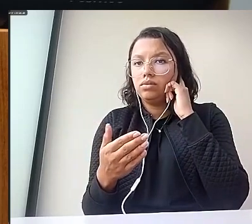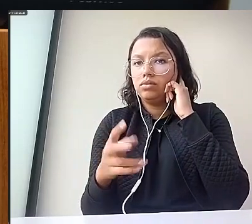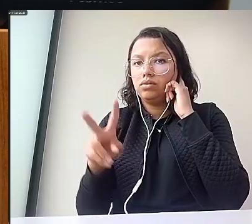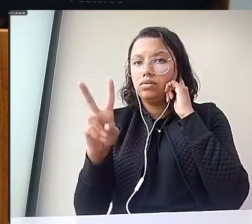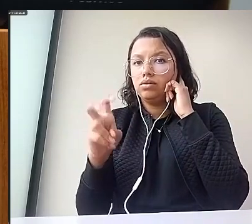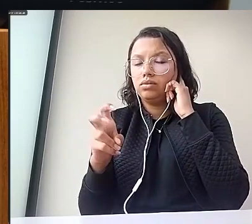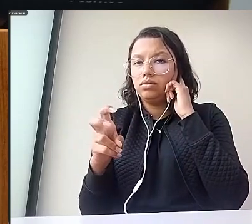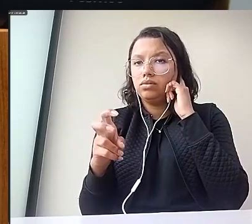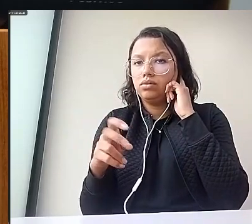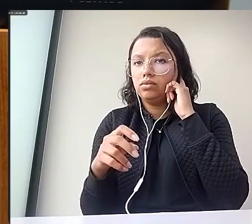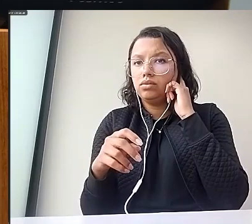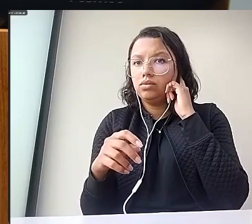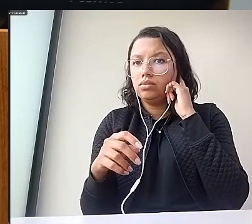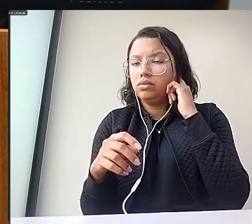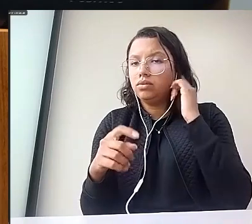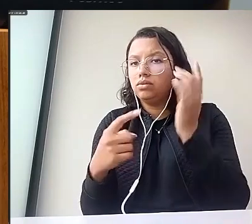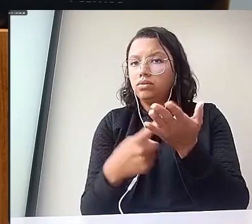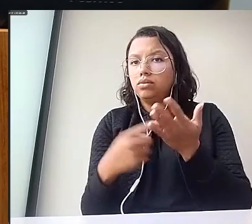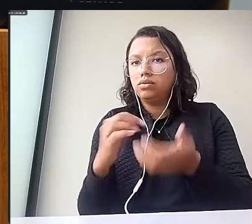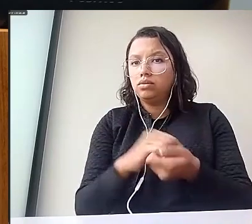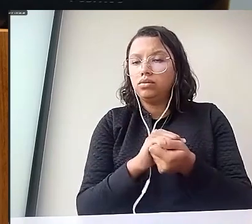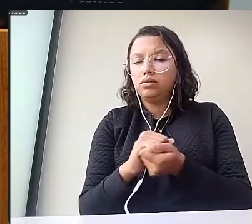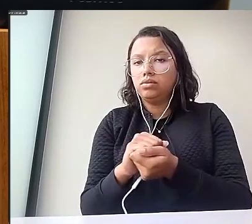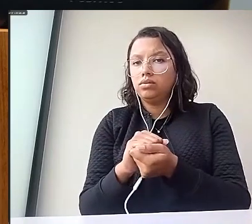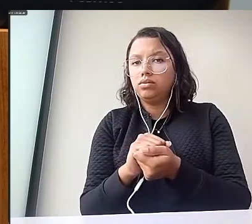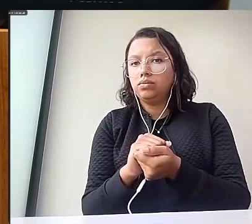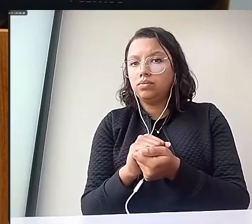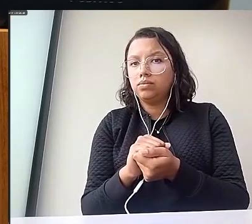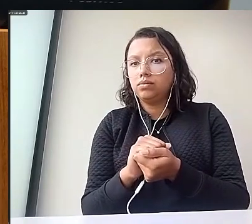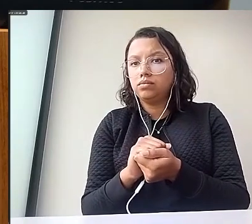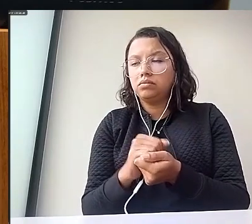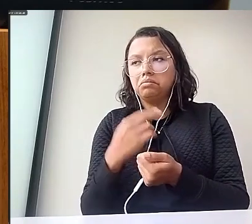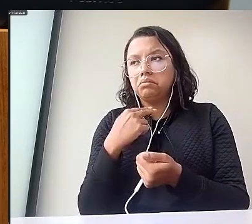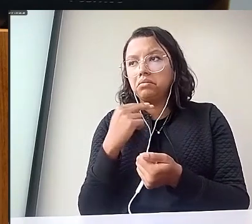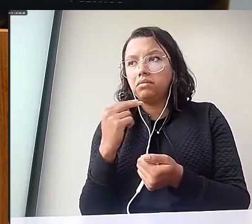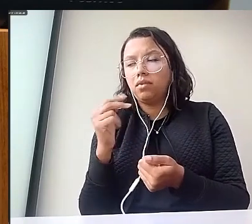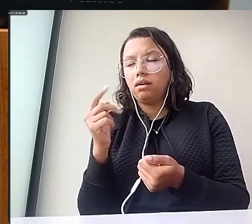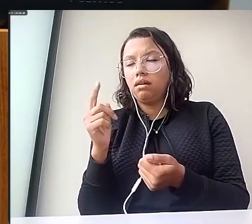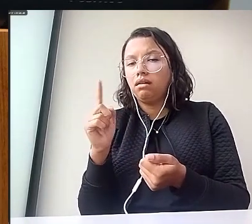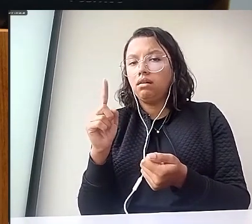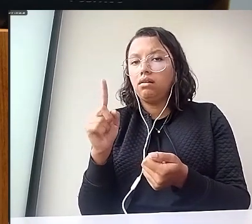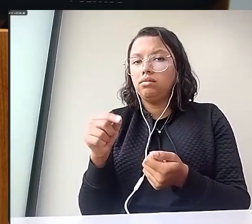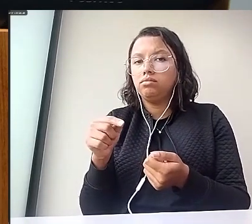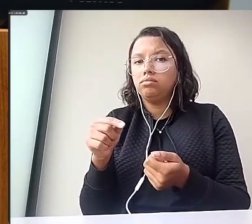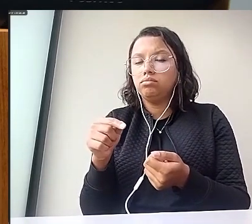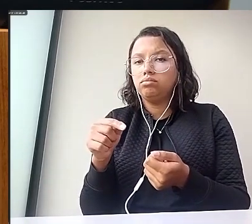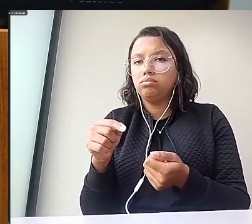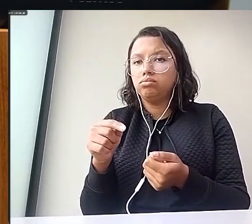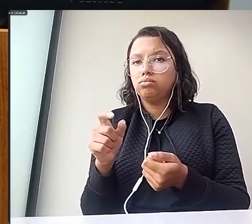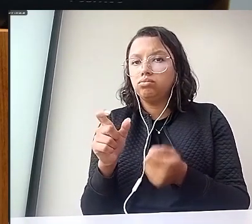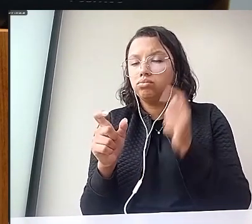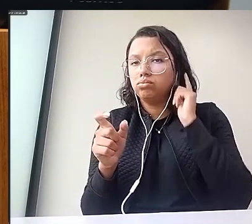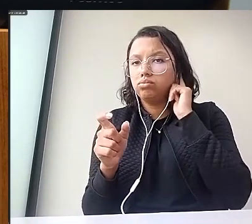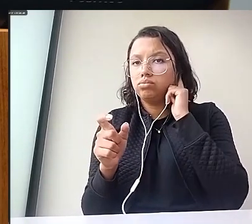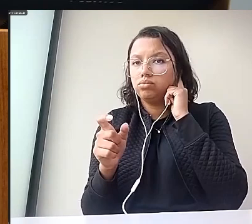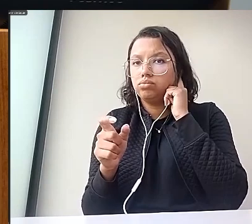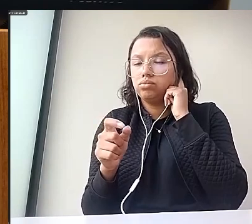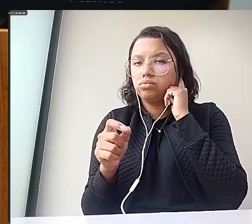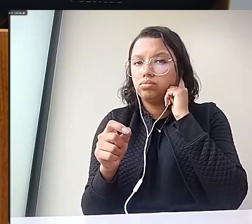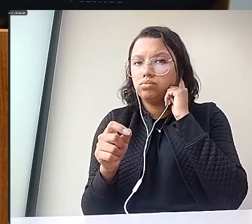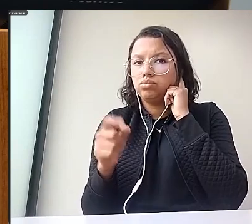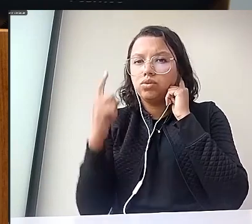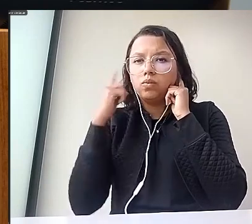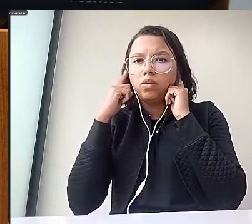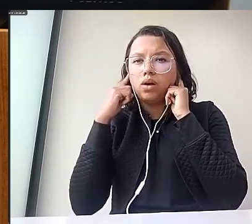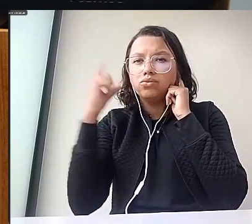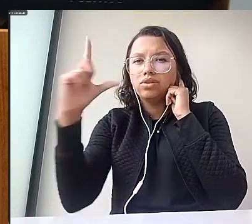tratados internacionales ante los jueces no puede llevar, como pasa también aquí y creo yo